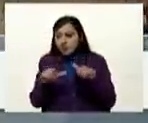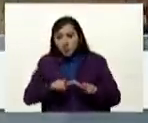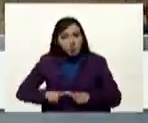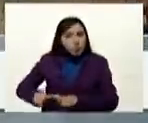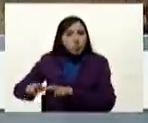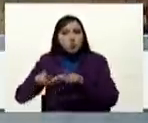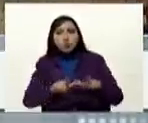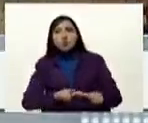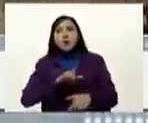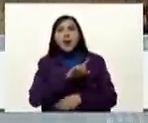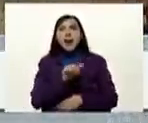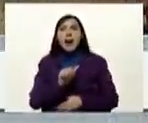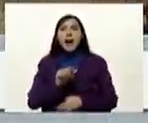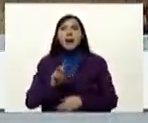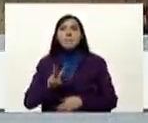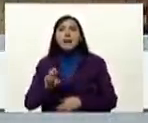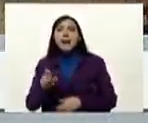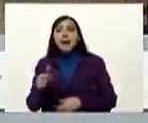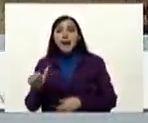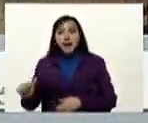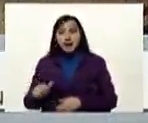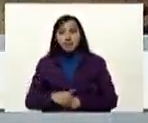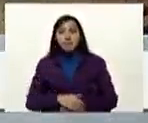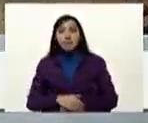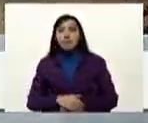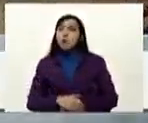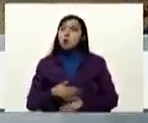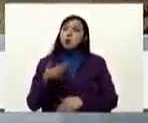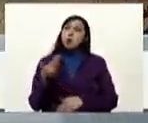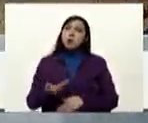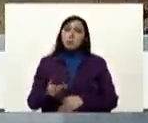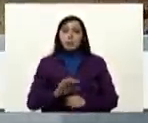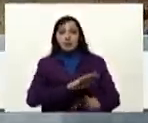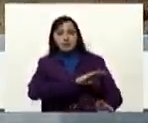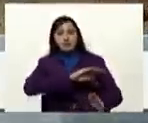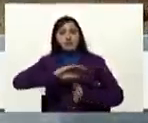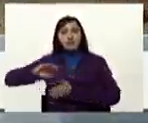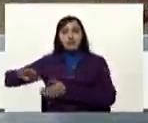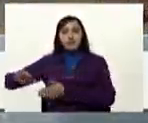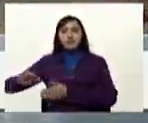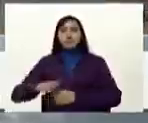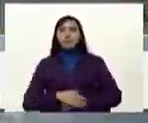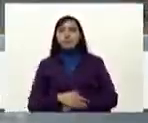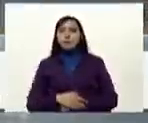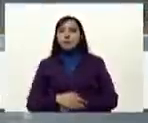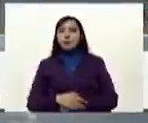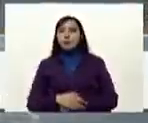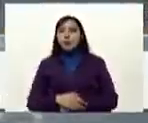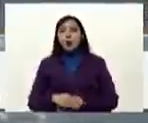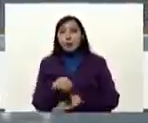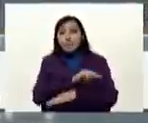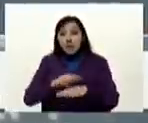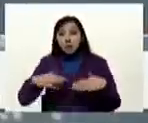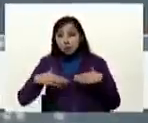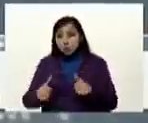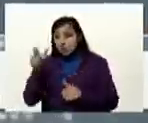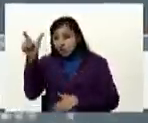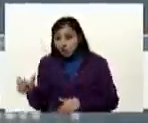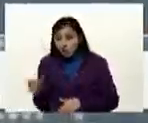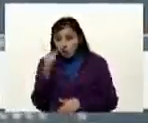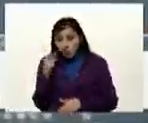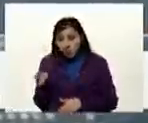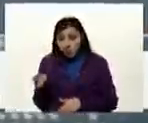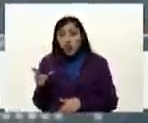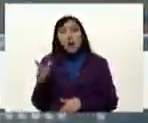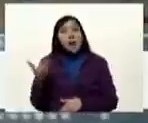toda La Vega. Bueno, fíjense ustedes, es muy importante. Doctor Carlos Alvarado, es muy